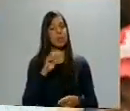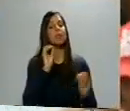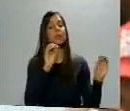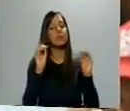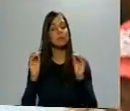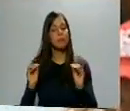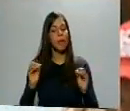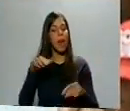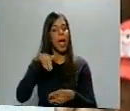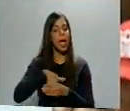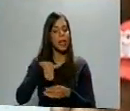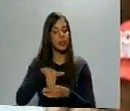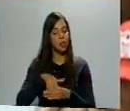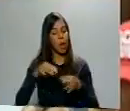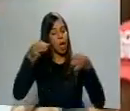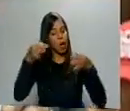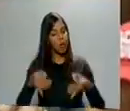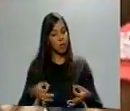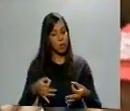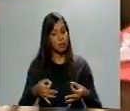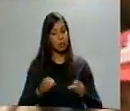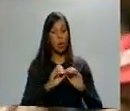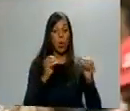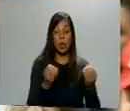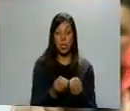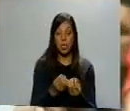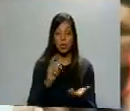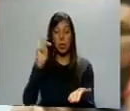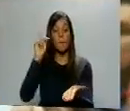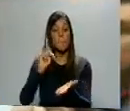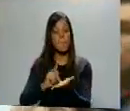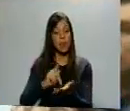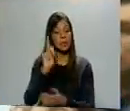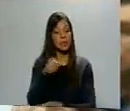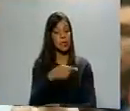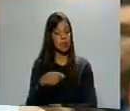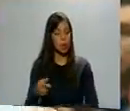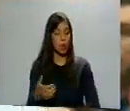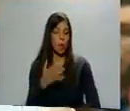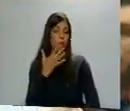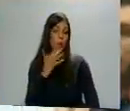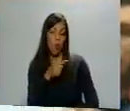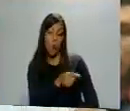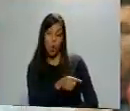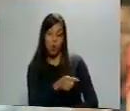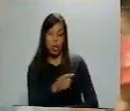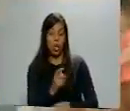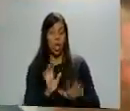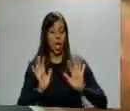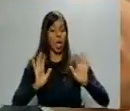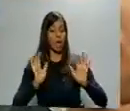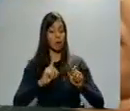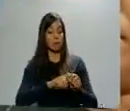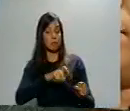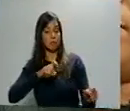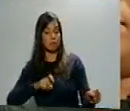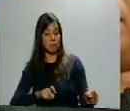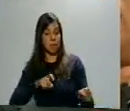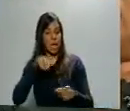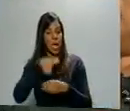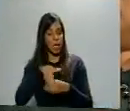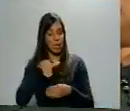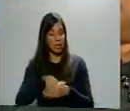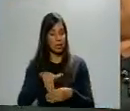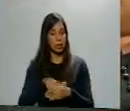electoral. Usted decide si participa o no. Pero si usted no participa en los procesos electorales que